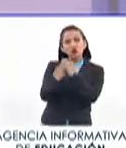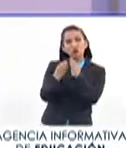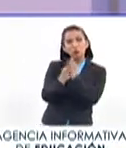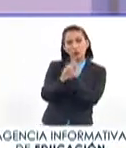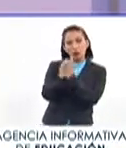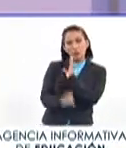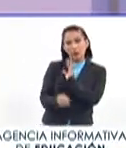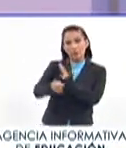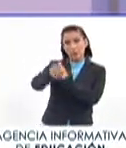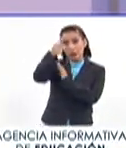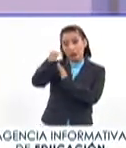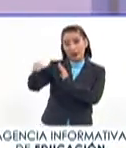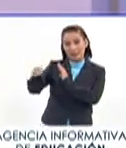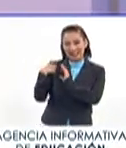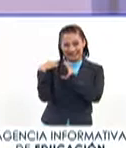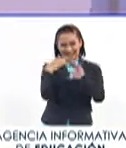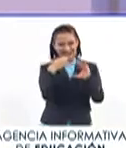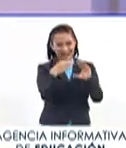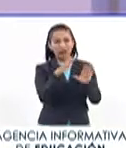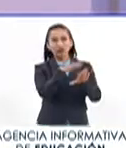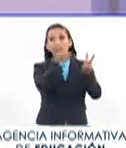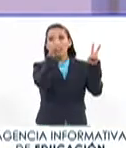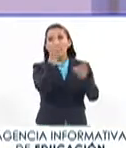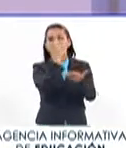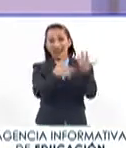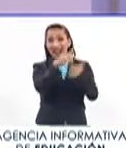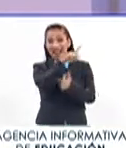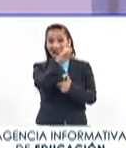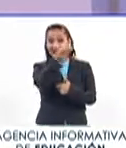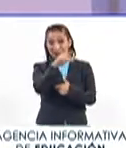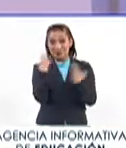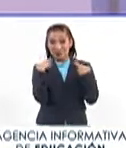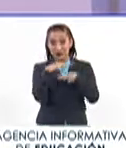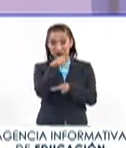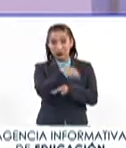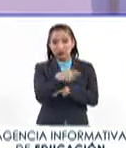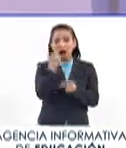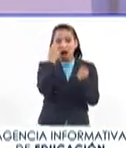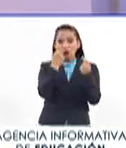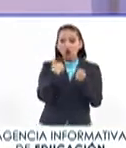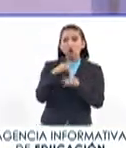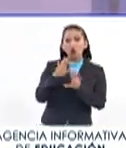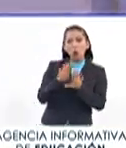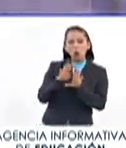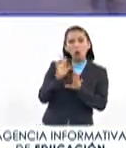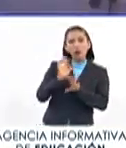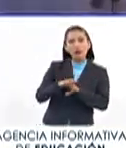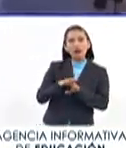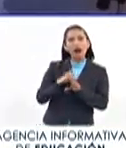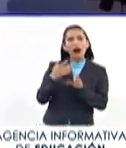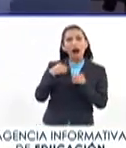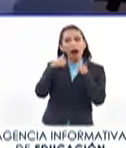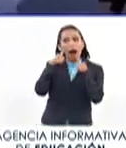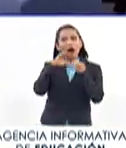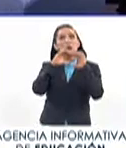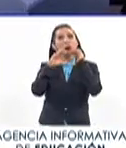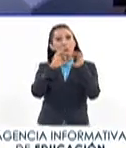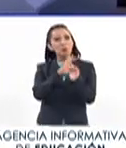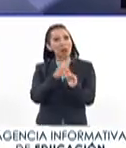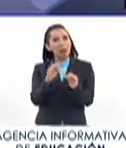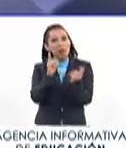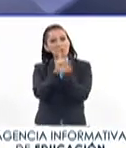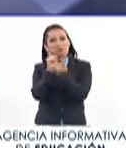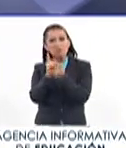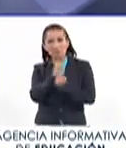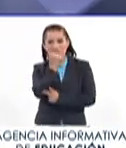por ejemplo, la primera vez que les enseñaron sobre lengua de señas a los maestros, algunos ya como que estaban más listos para la comunicación con